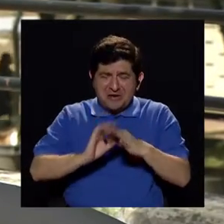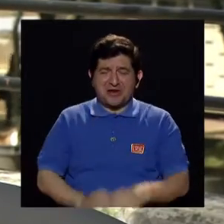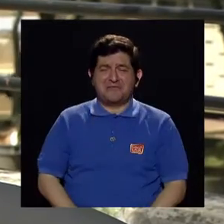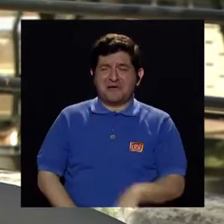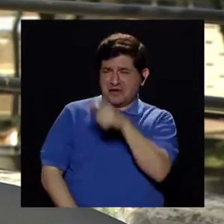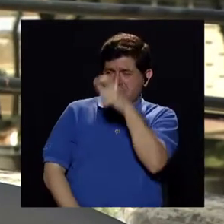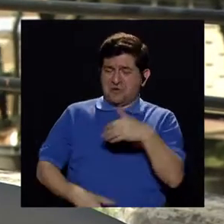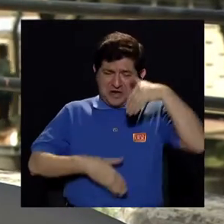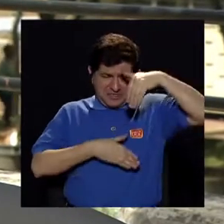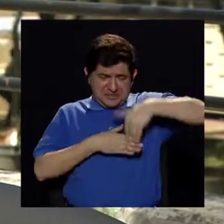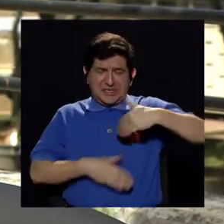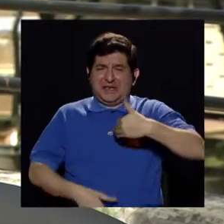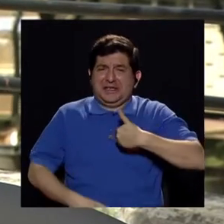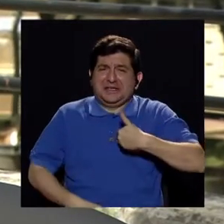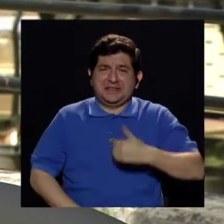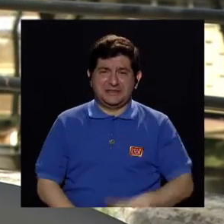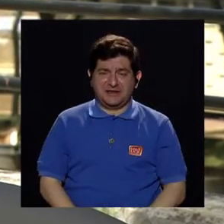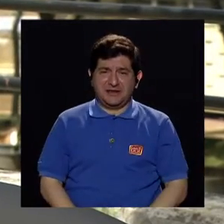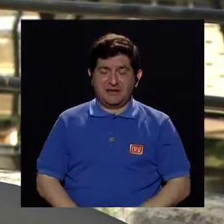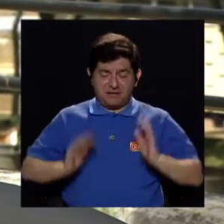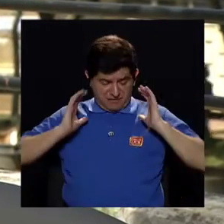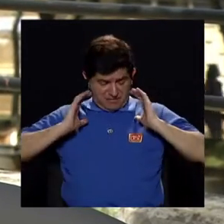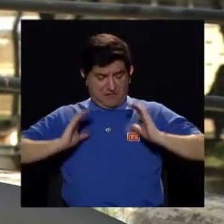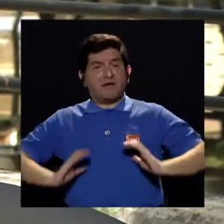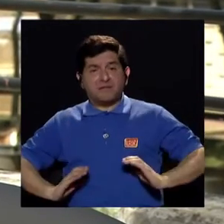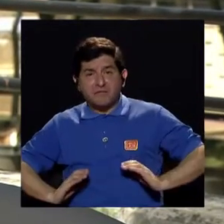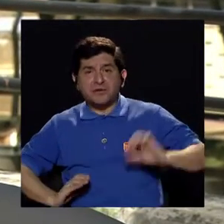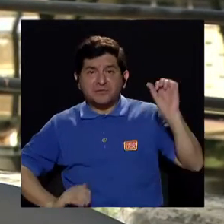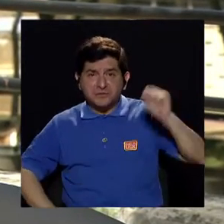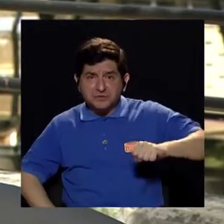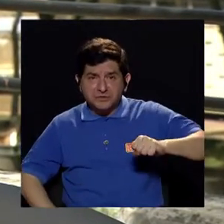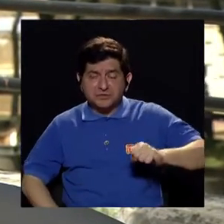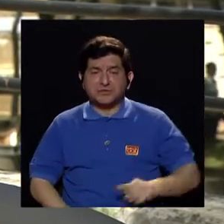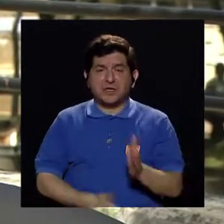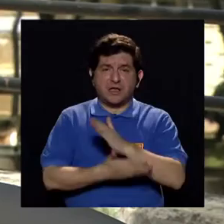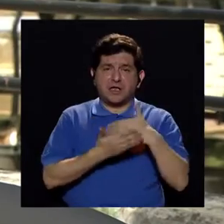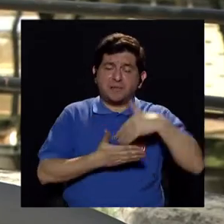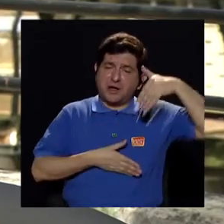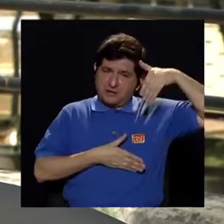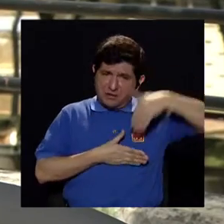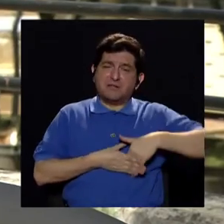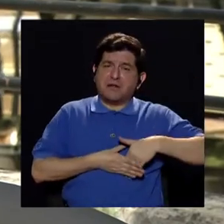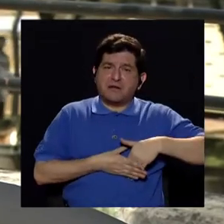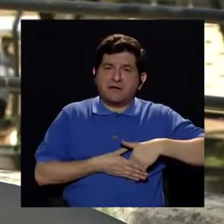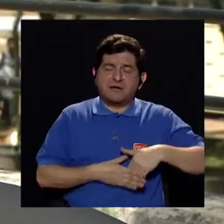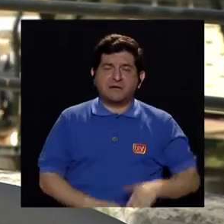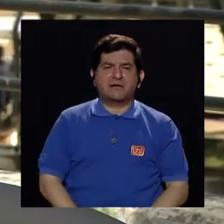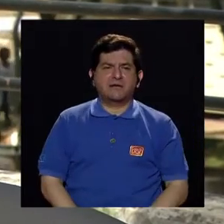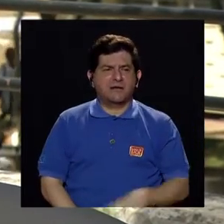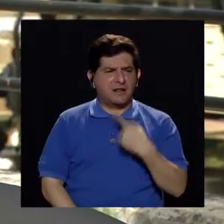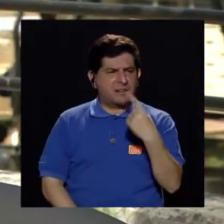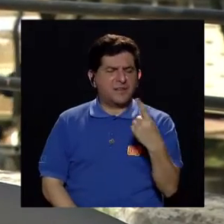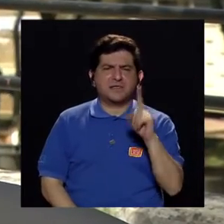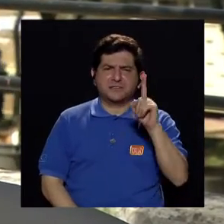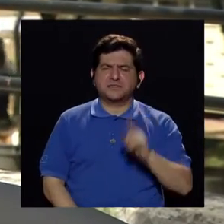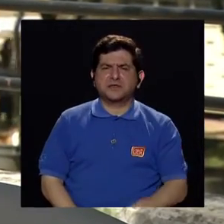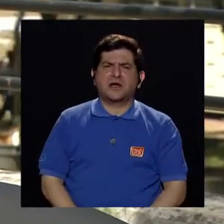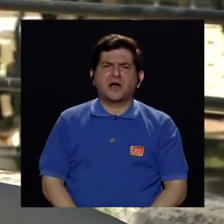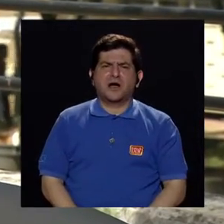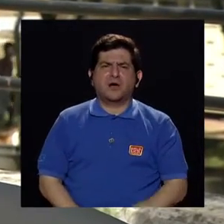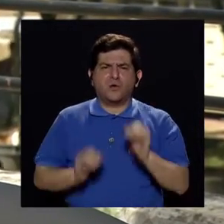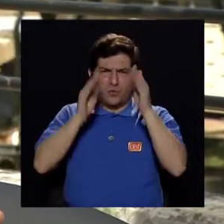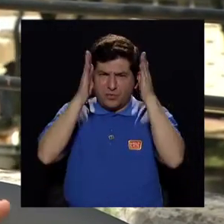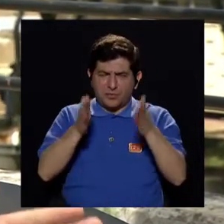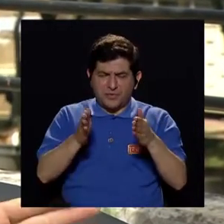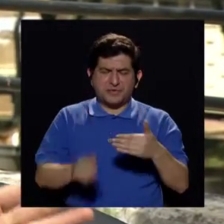ese ser interior que vivimos aquí. Tenemos este cuerpo y tenemos una parte interna. Decía un maestro,